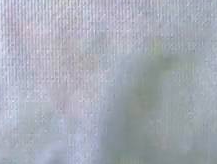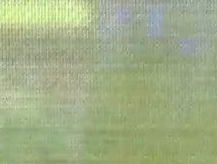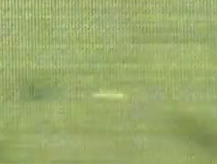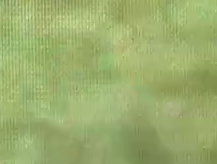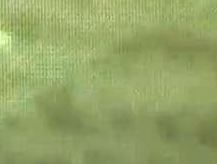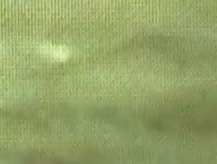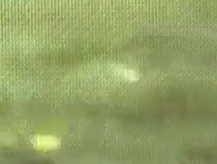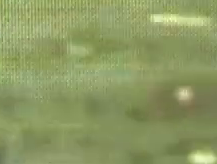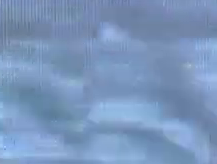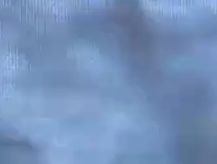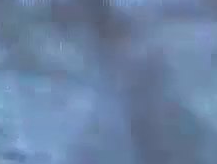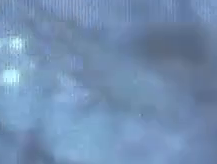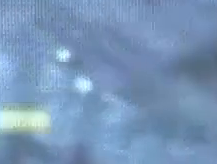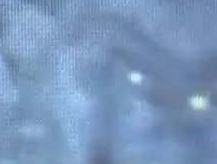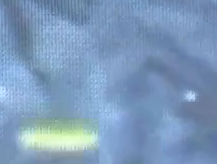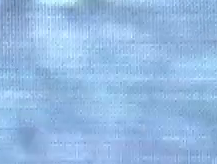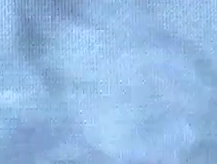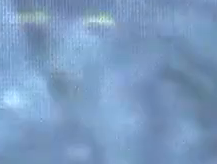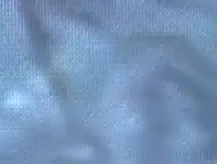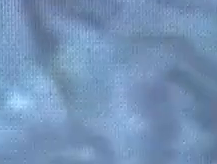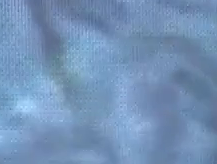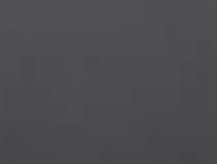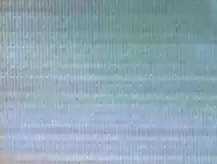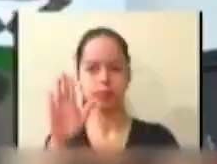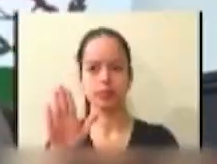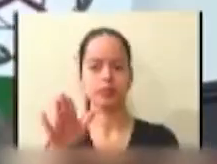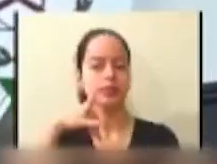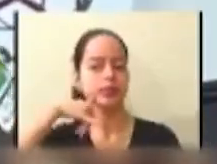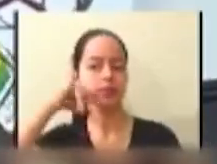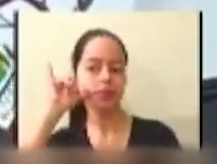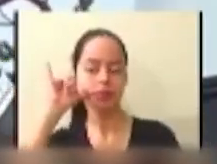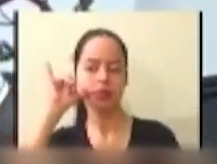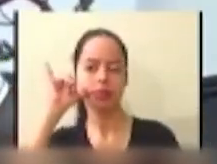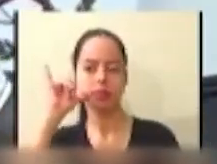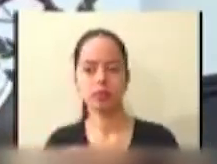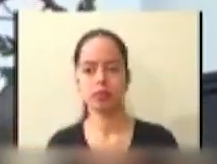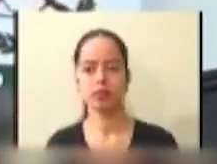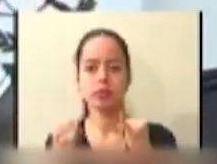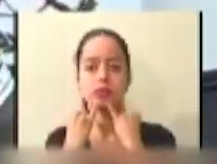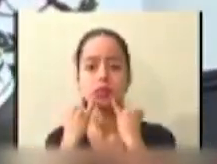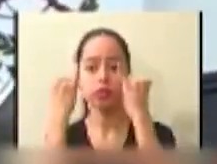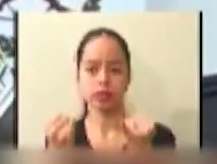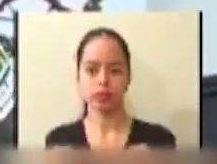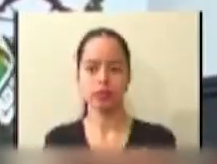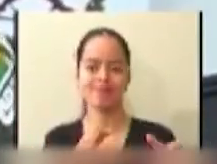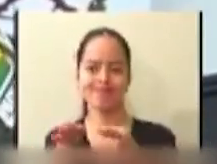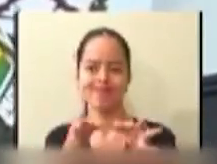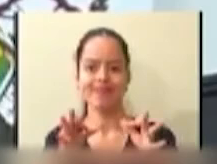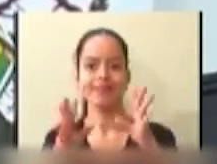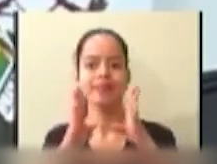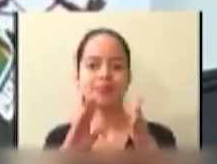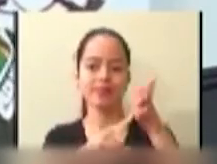en un departamento limítrofe con la República Argentina. Se hizo conocer por redes sociales y